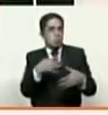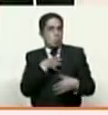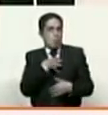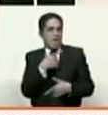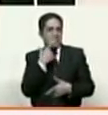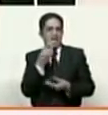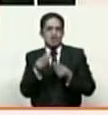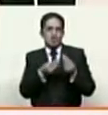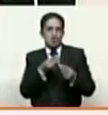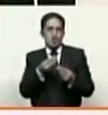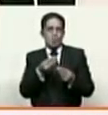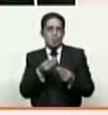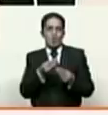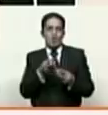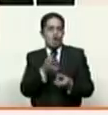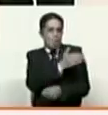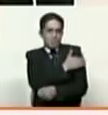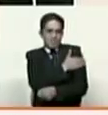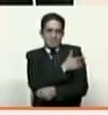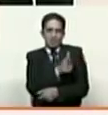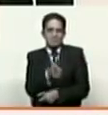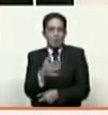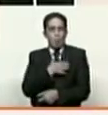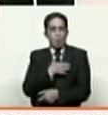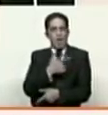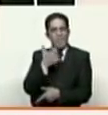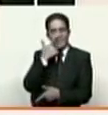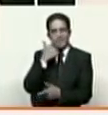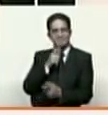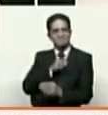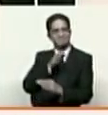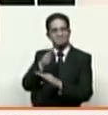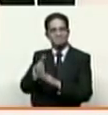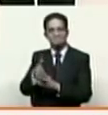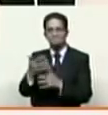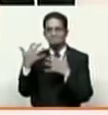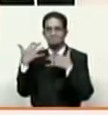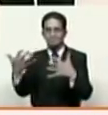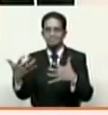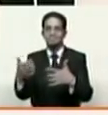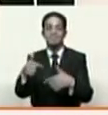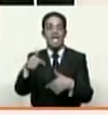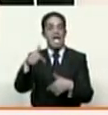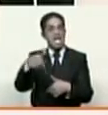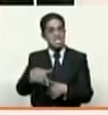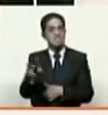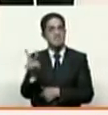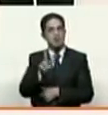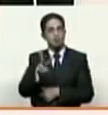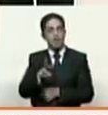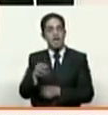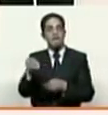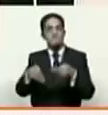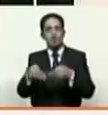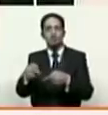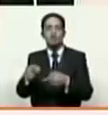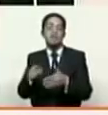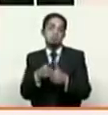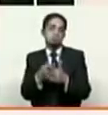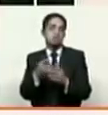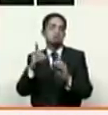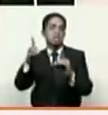contempla nuestra Constitución, como es el voto directo, universal y secreto, bueno, han tomado el